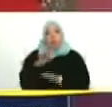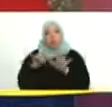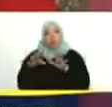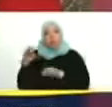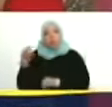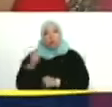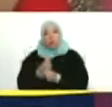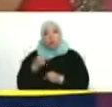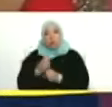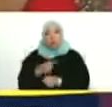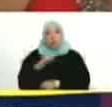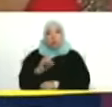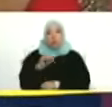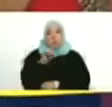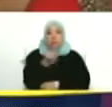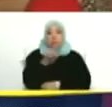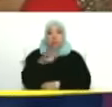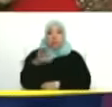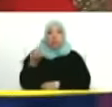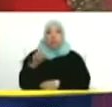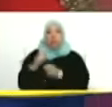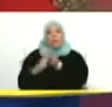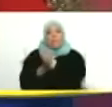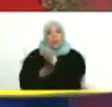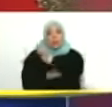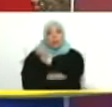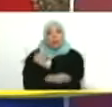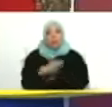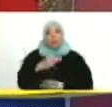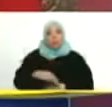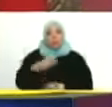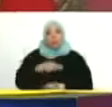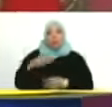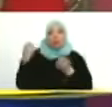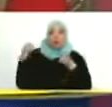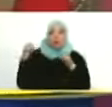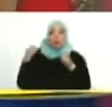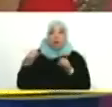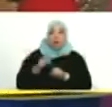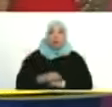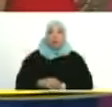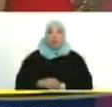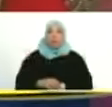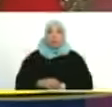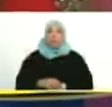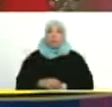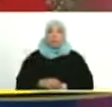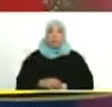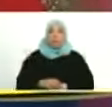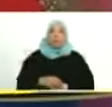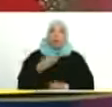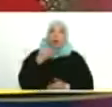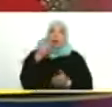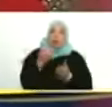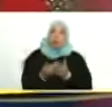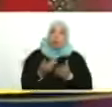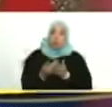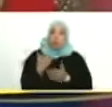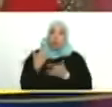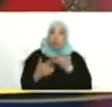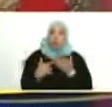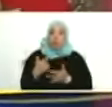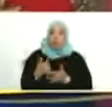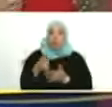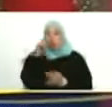2.460 y tenemos 140 bases de misiones en ejecución. Esto es gracias a lo que usted nos